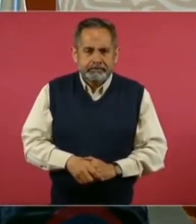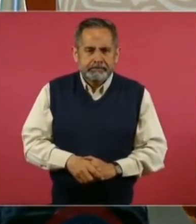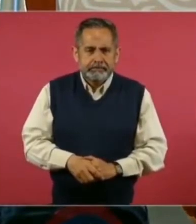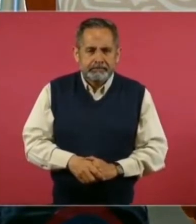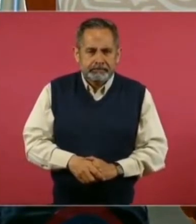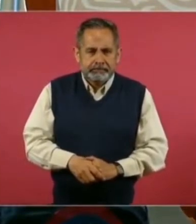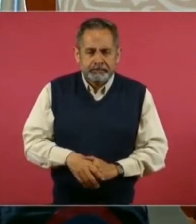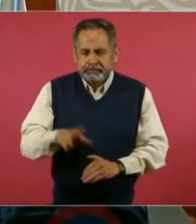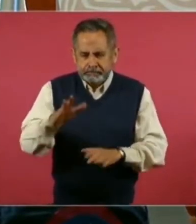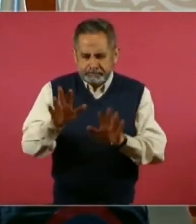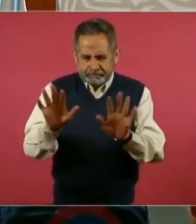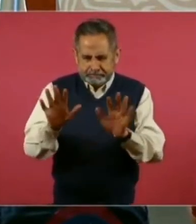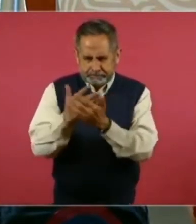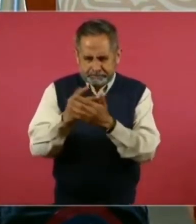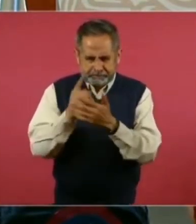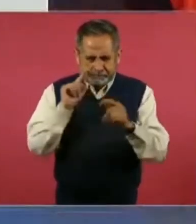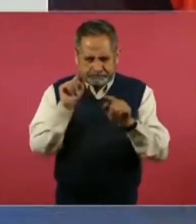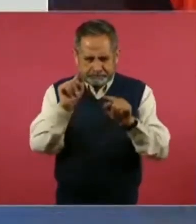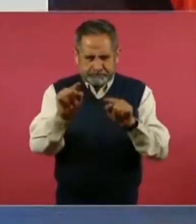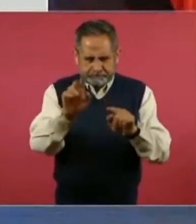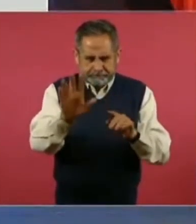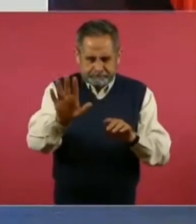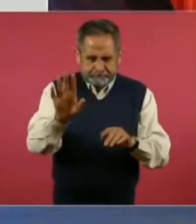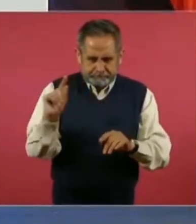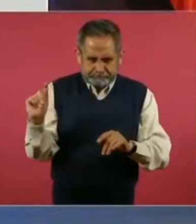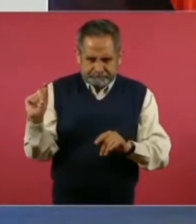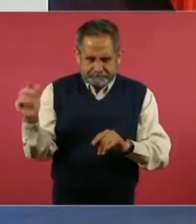Antes de que busquen eso. A ver,